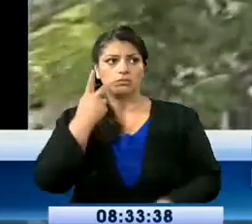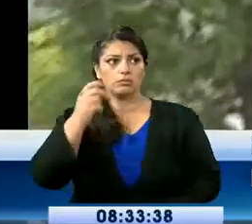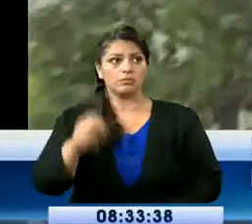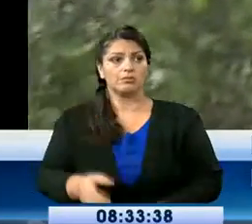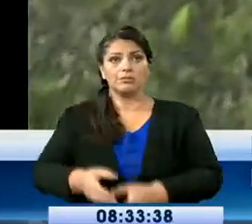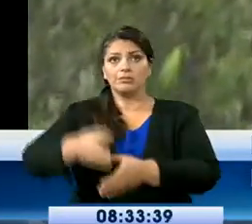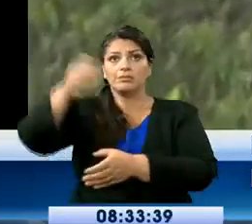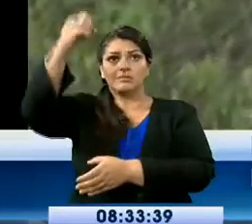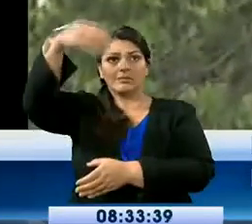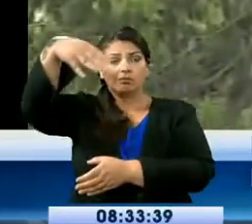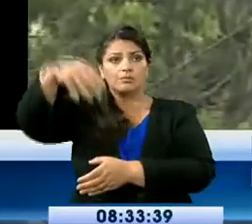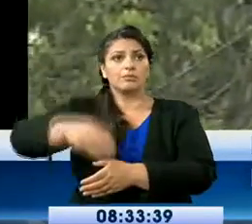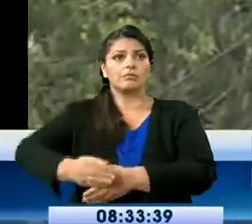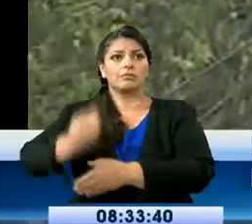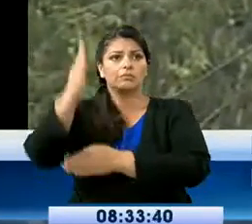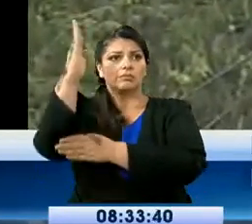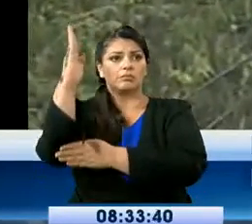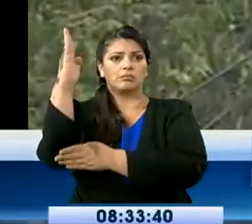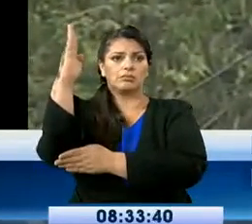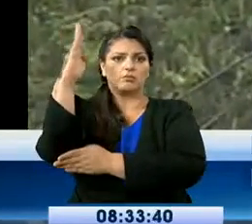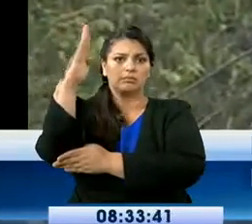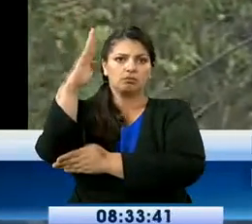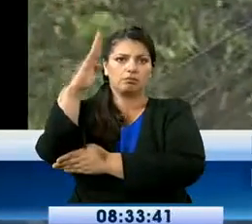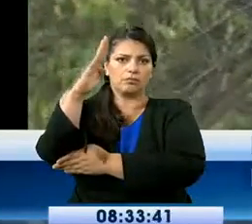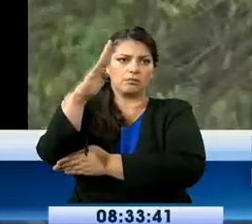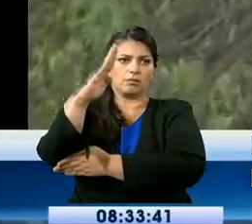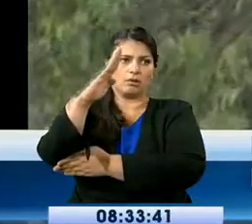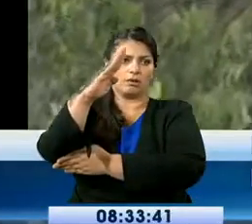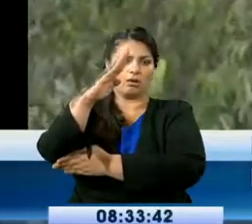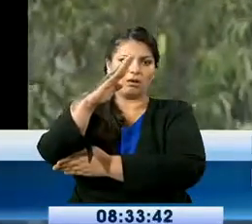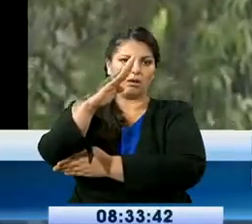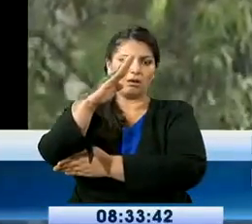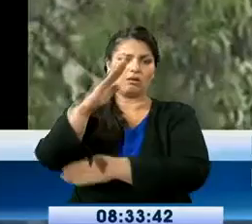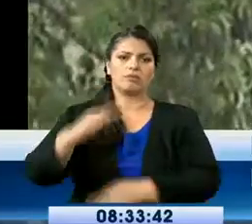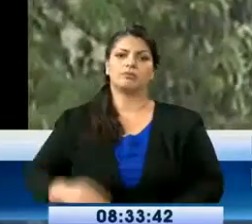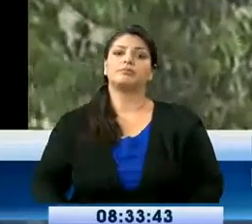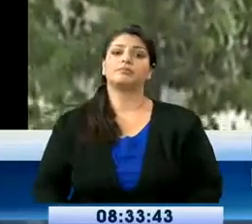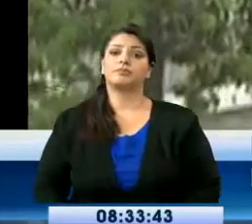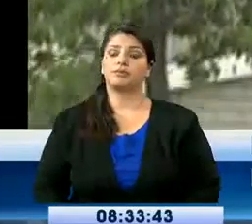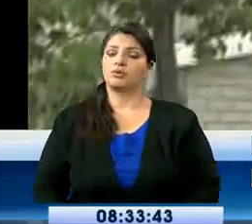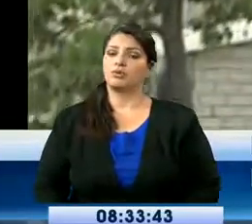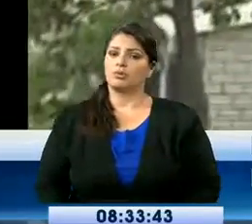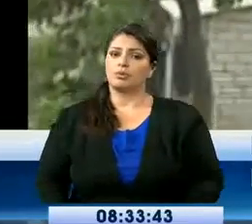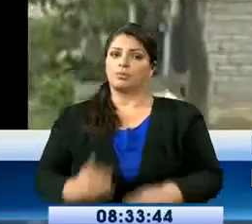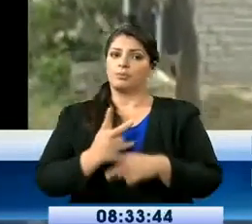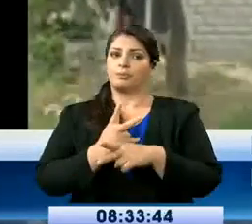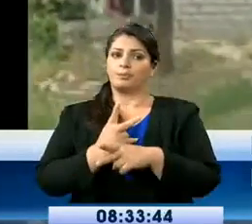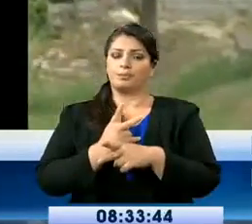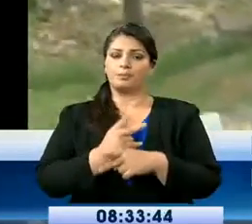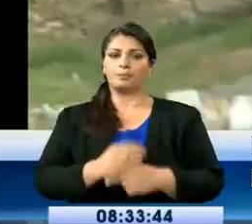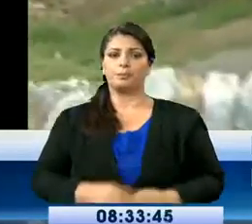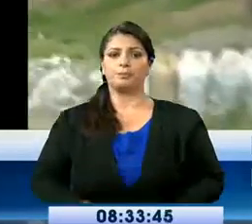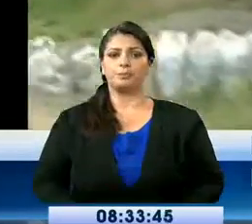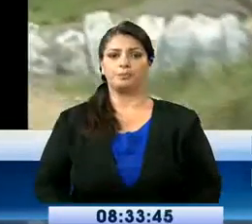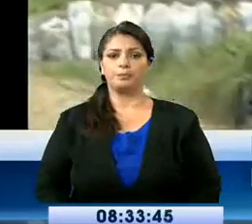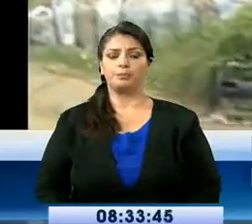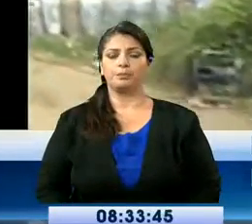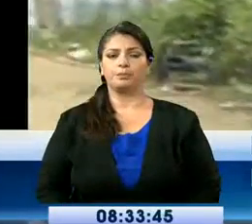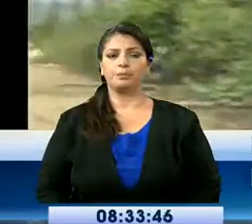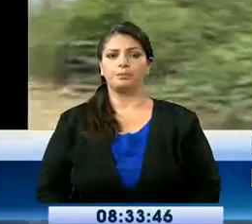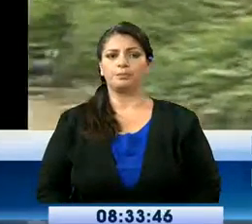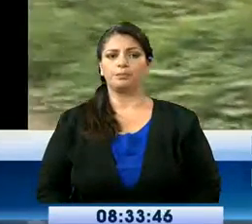ese. Ese sí lo vemos que ya como que ya quiere ya jurar la bandera al suelo. Son